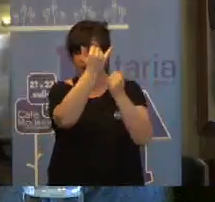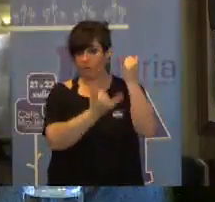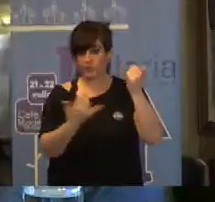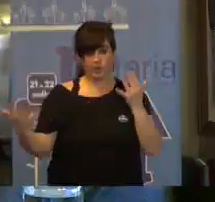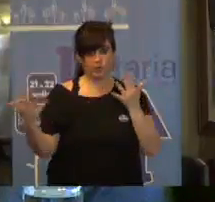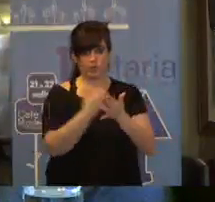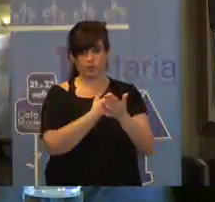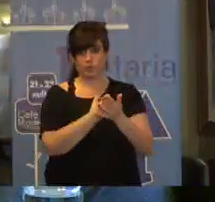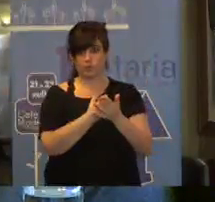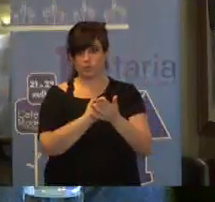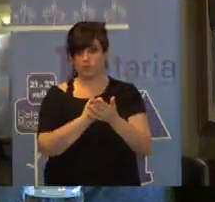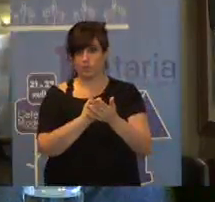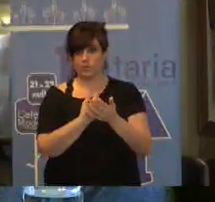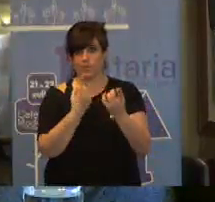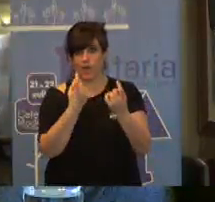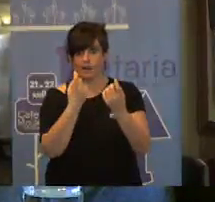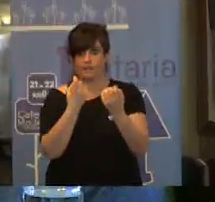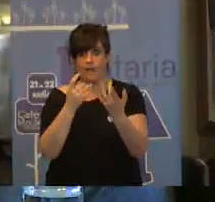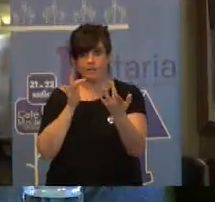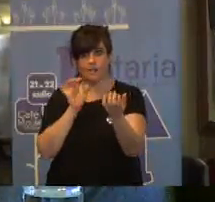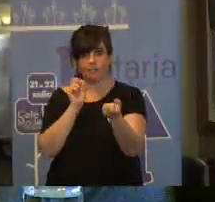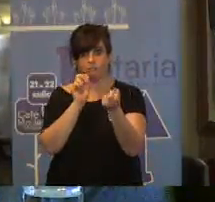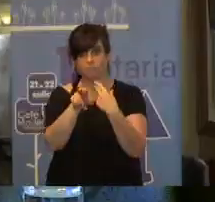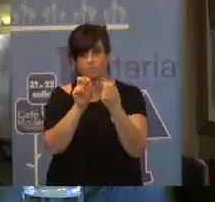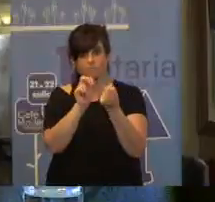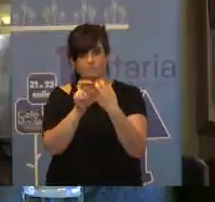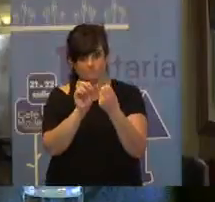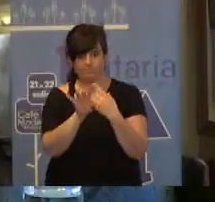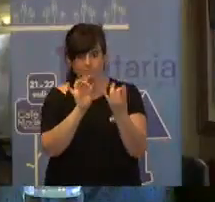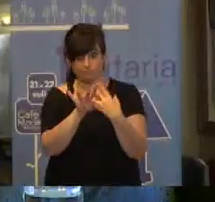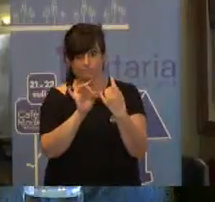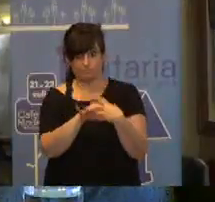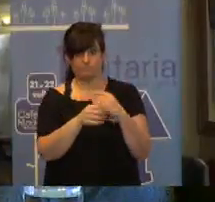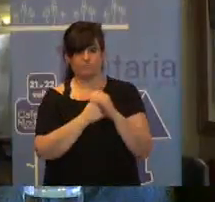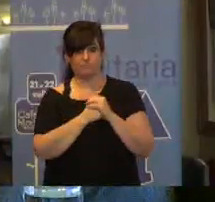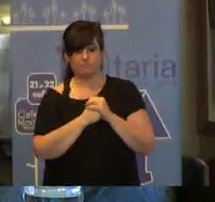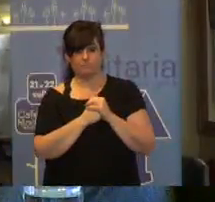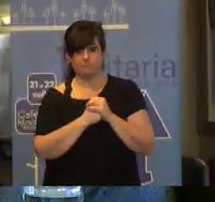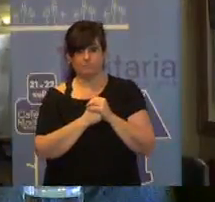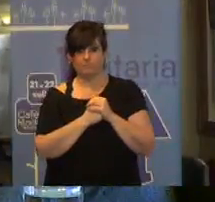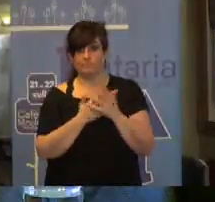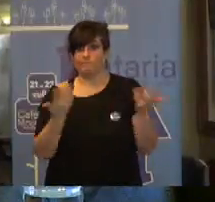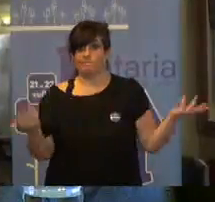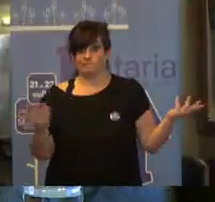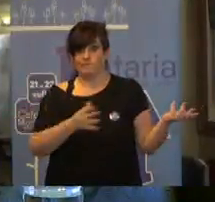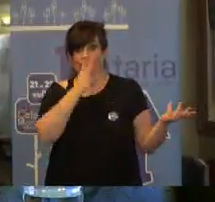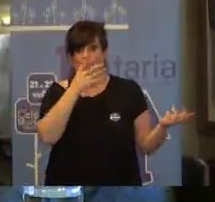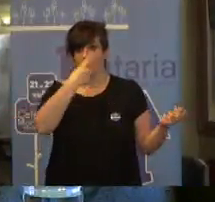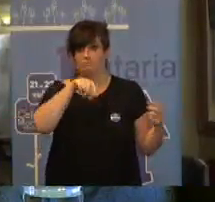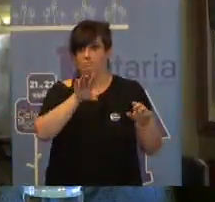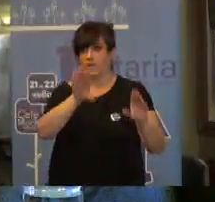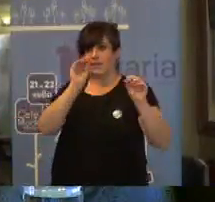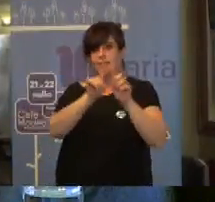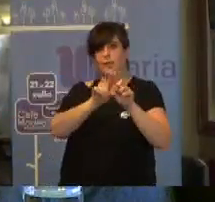Necesitamos de algúns órganos que son vitais e un non é central e o outro non. Creo que debemos entender este